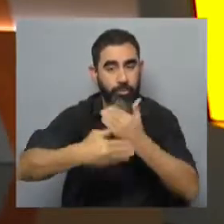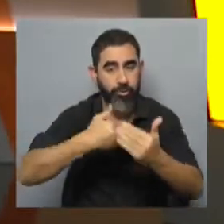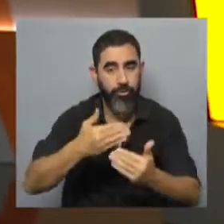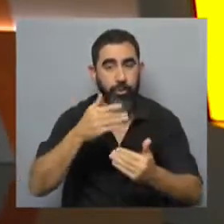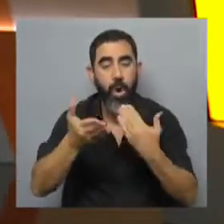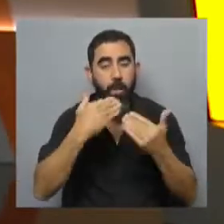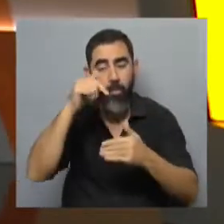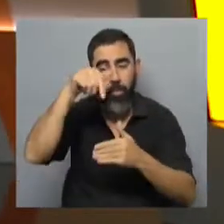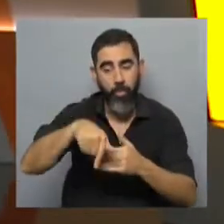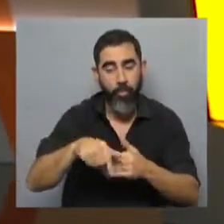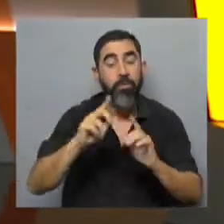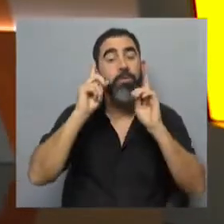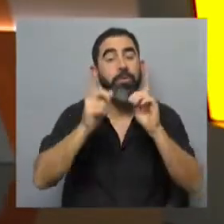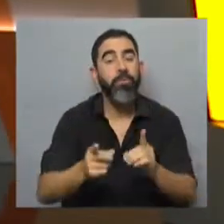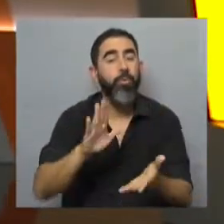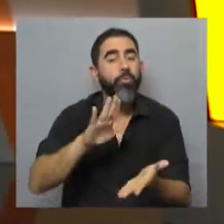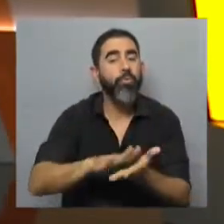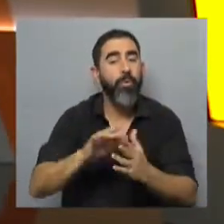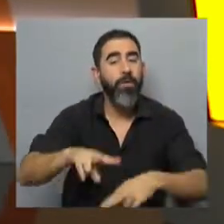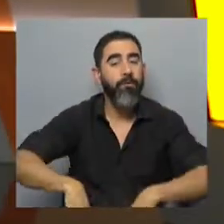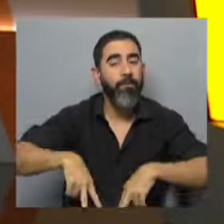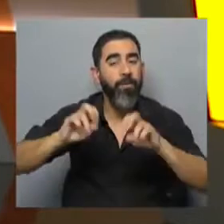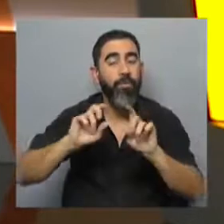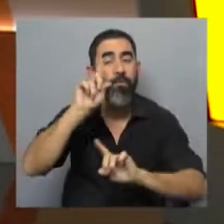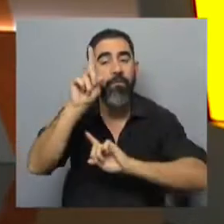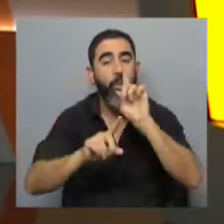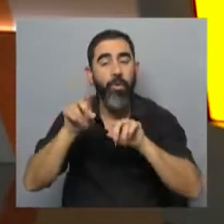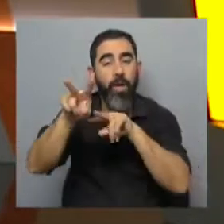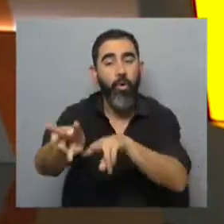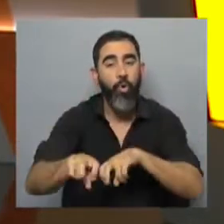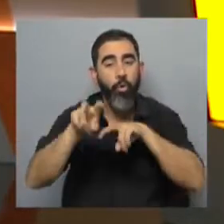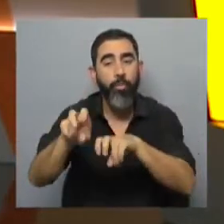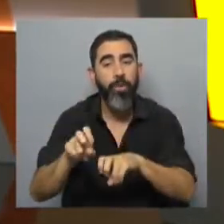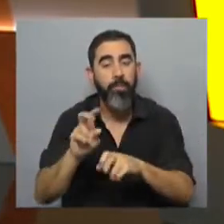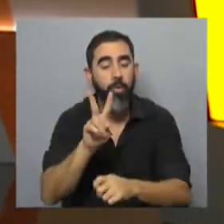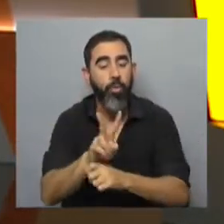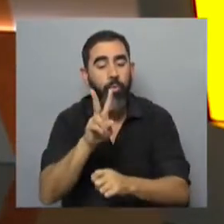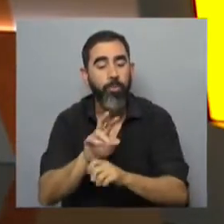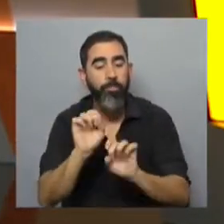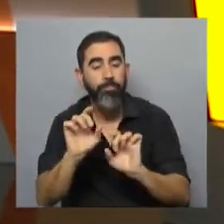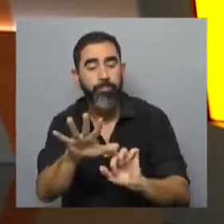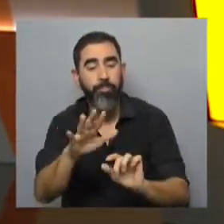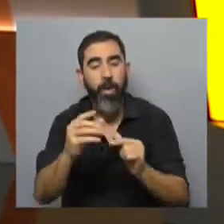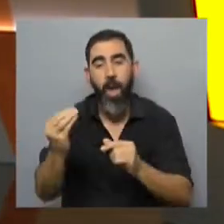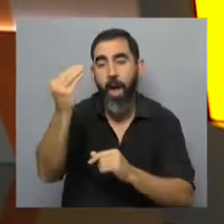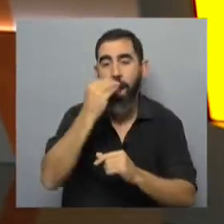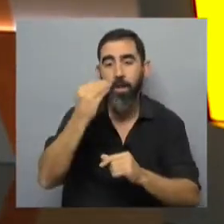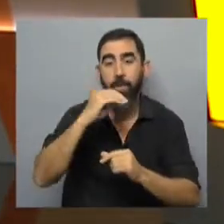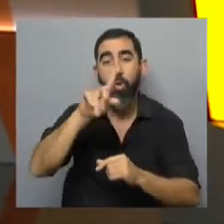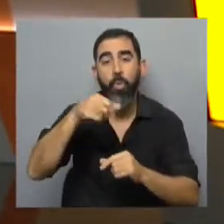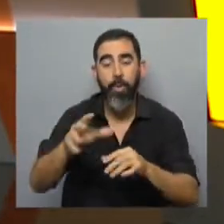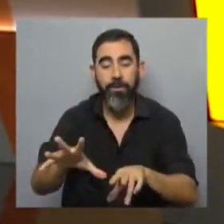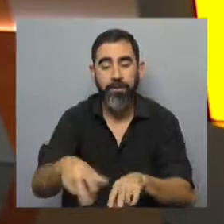eso hablaremos hoy y también sobre investigaciones de Facultad de Agronomía para conservar las propiedades de los alimentos luego